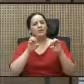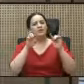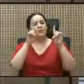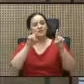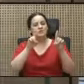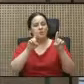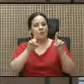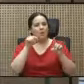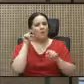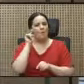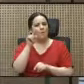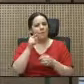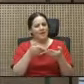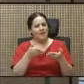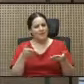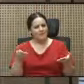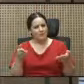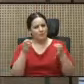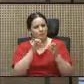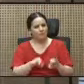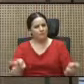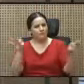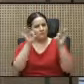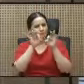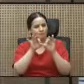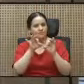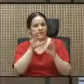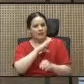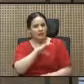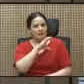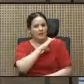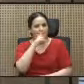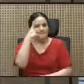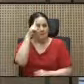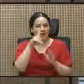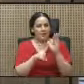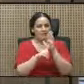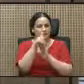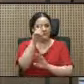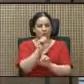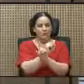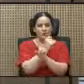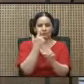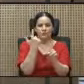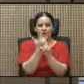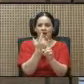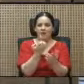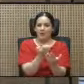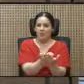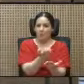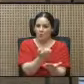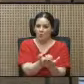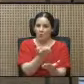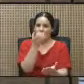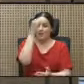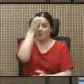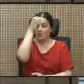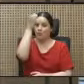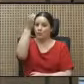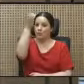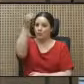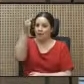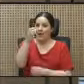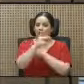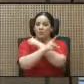es un elemento determinante y característico para el desarrollo social, económico y cultural de